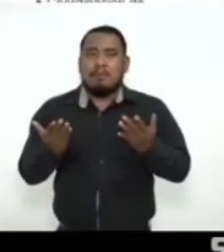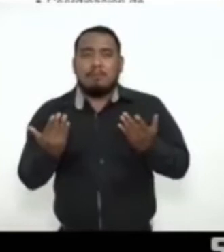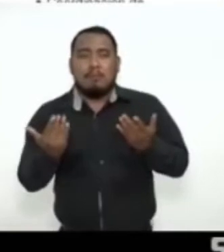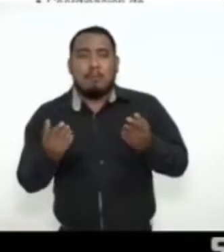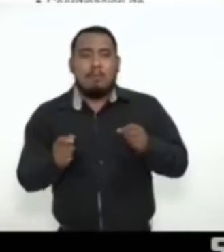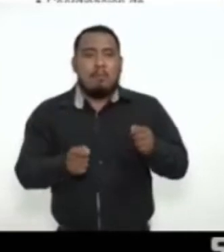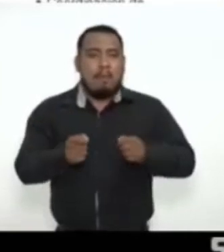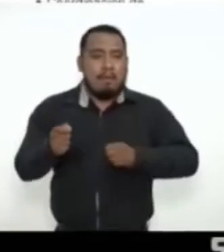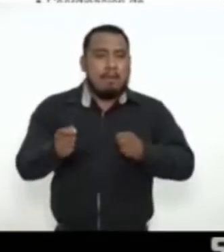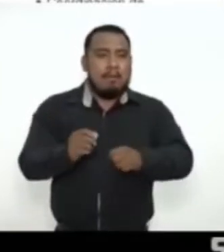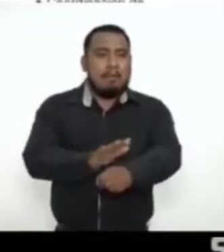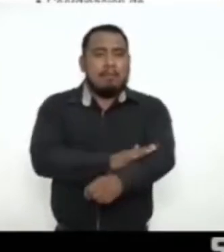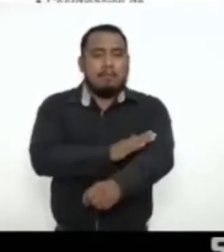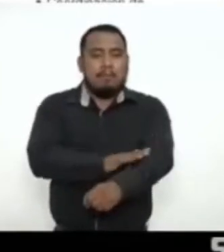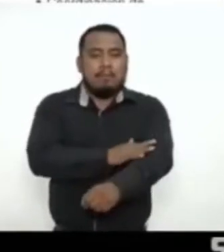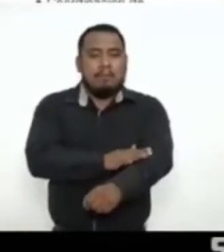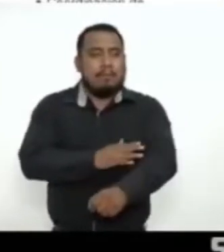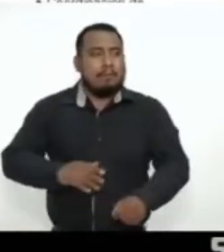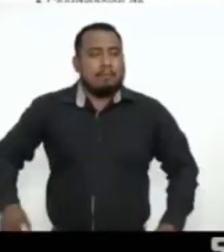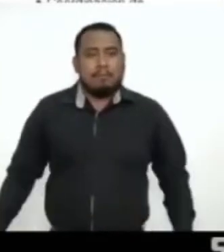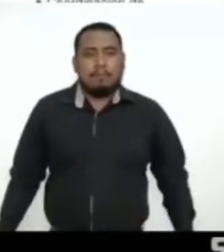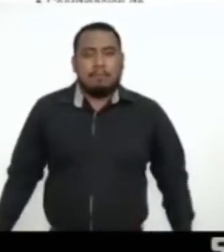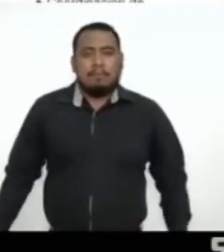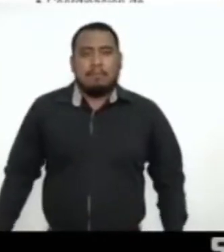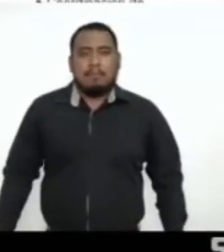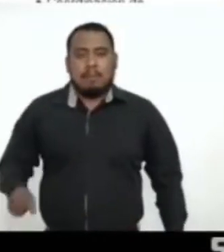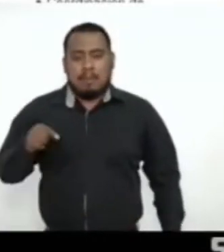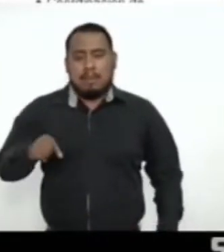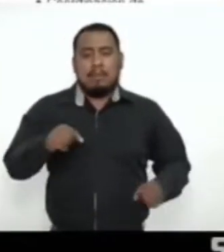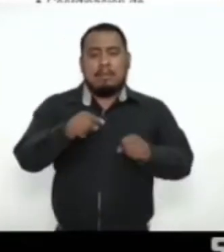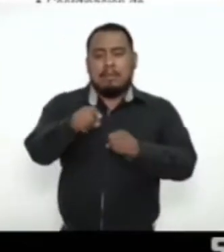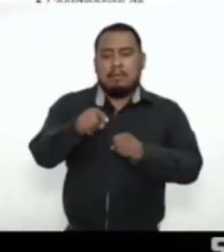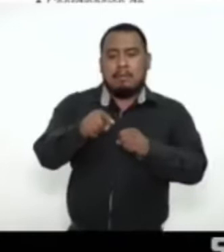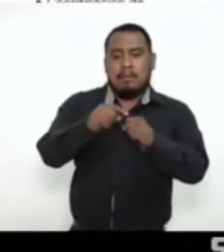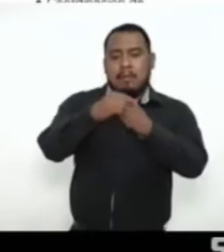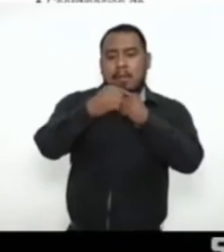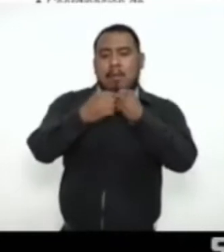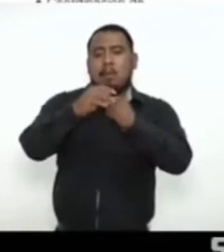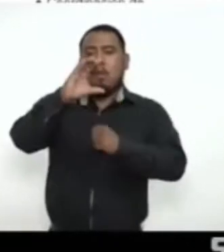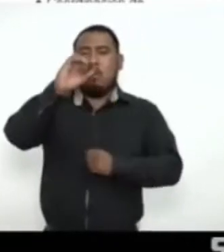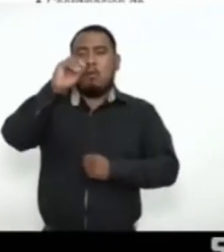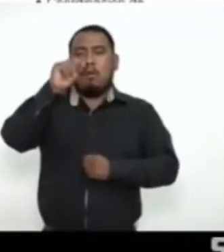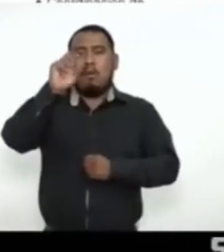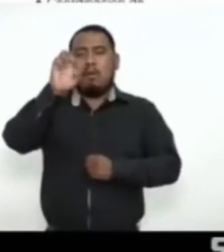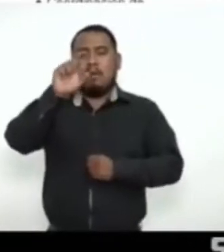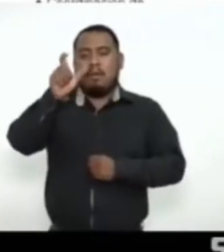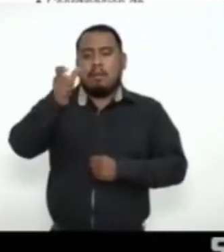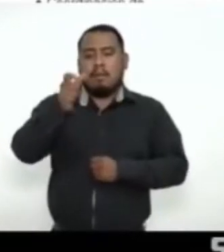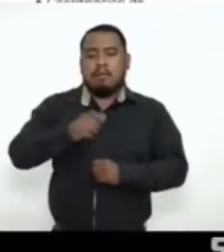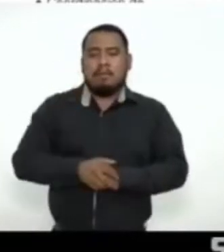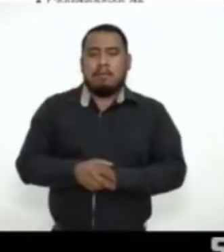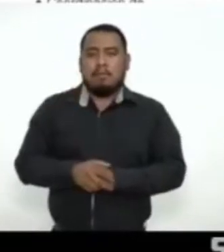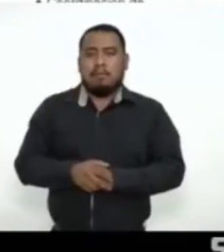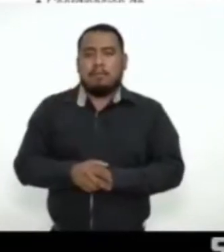las emociones? Lo vamos a ver. Miren, este es el córtex. El córtex, si ustedes se